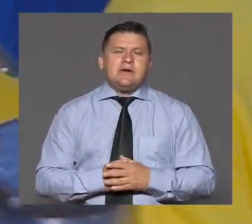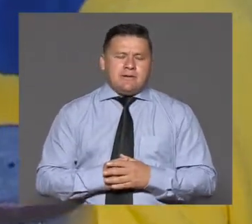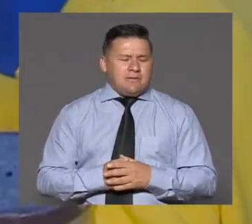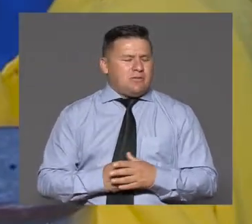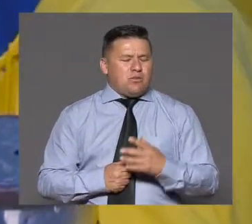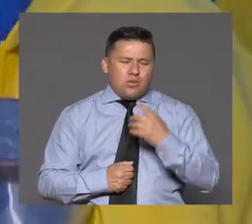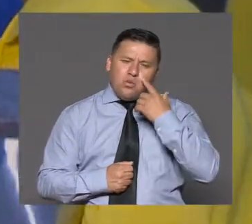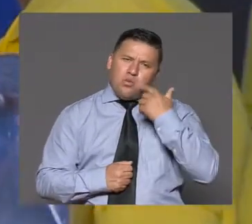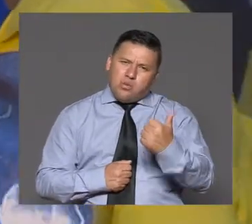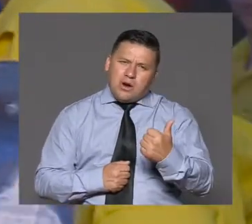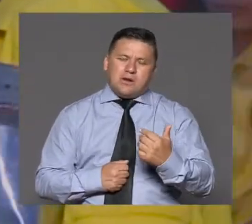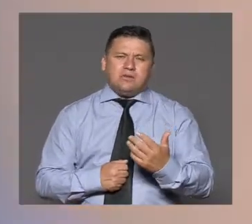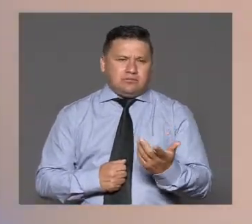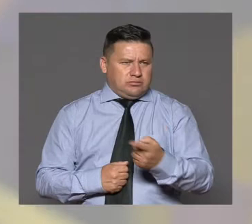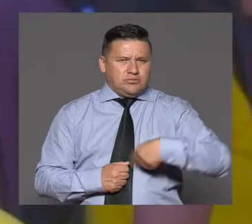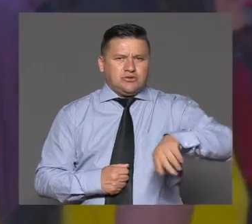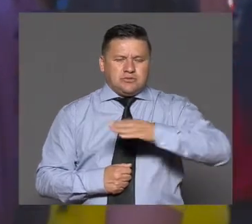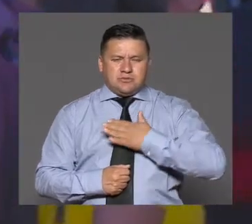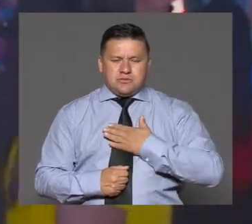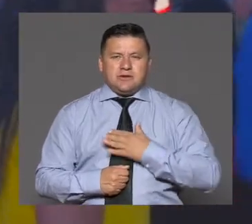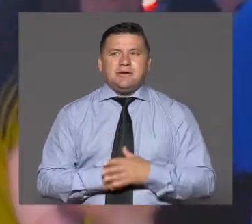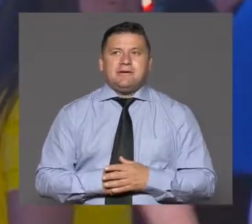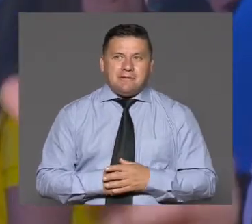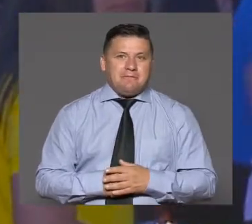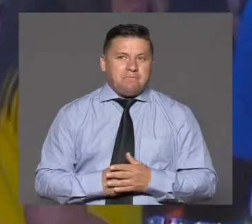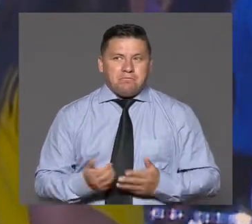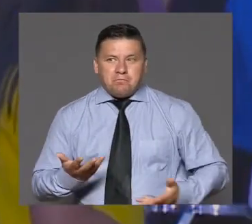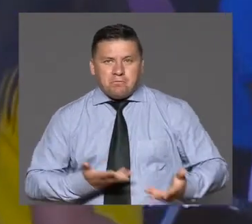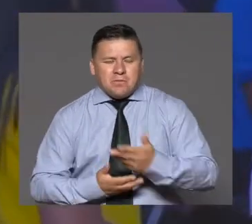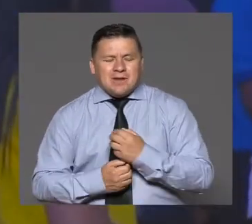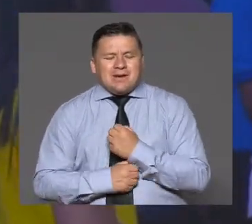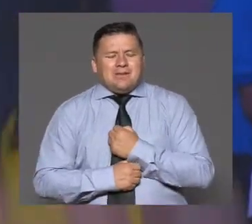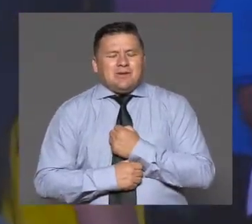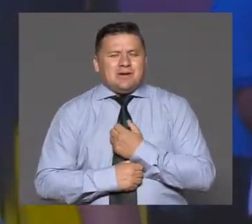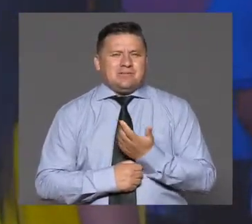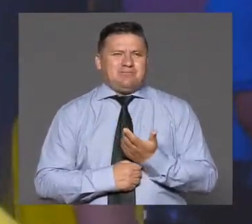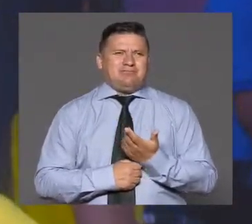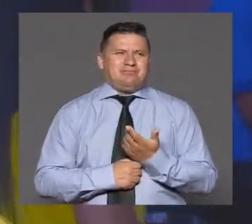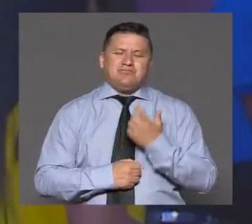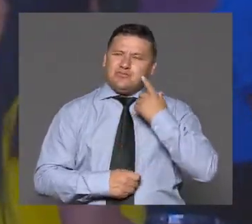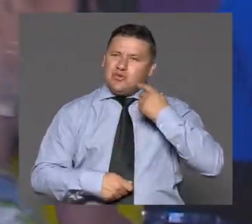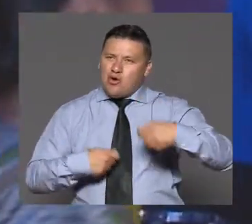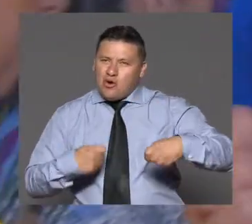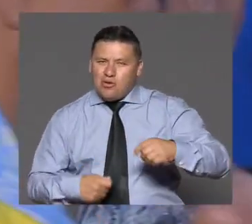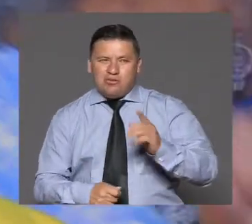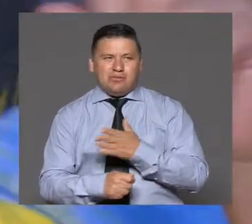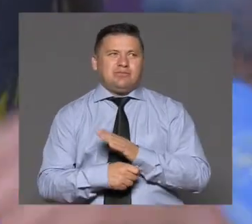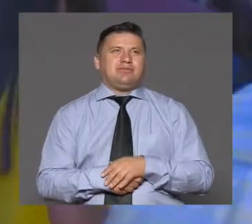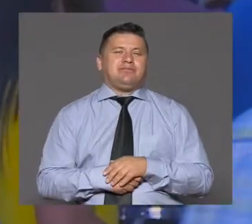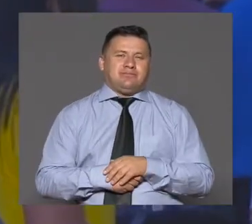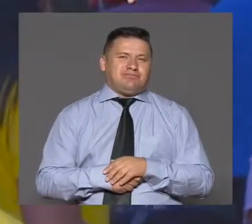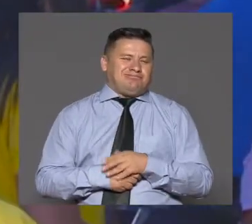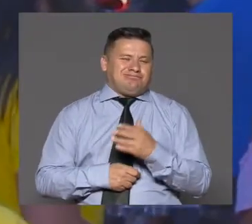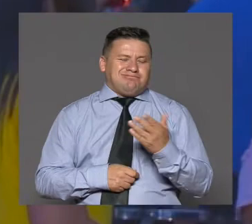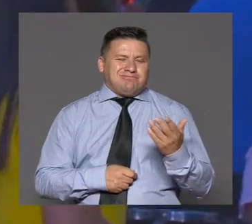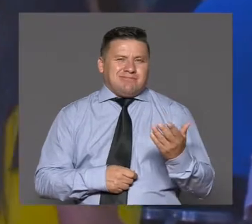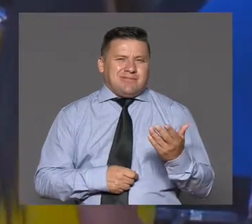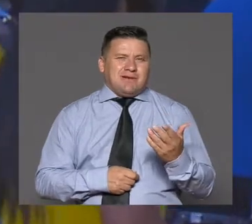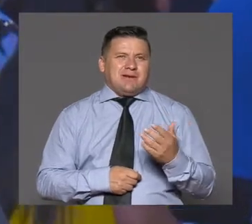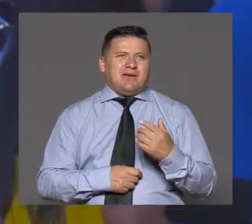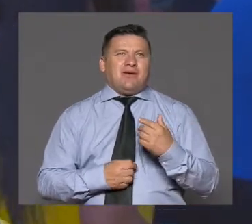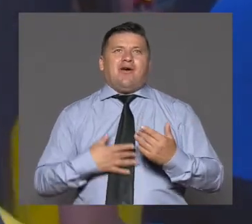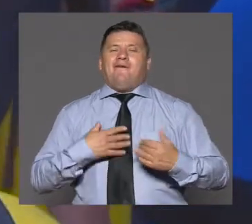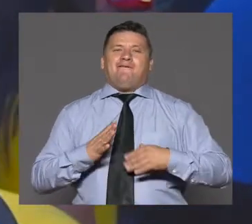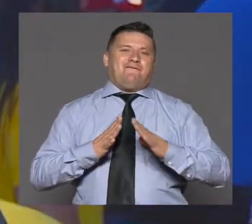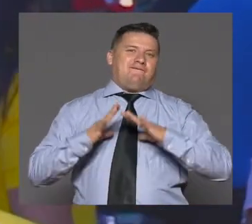es algo bueno y productivo para nosotros. Es donde se comparten sentimientos tocando, donde usted se la